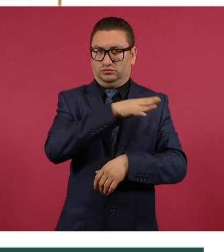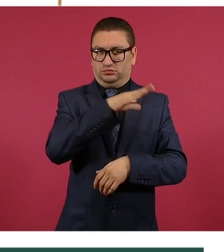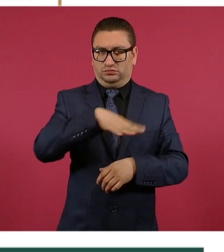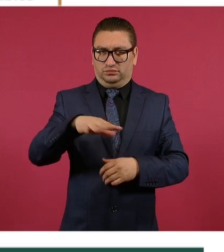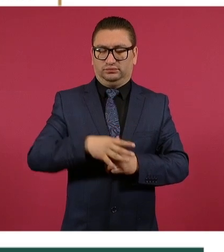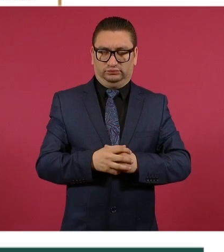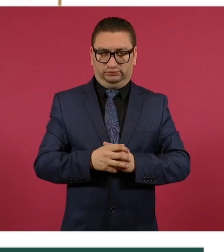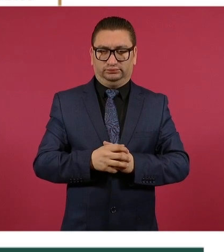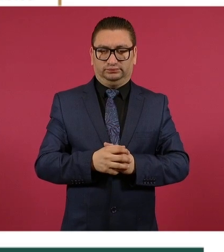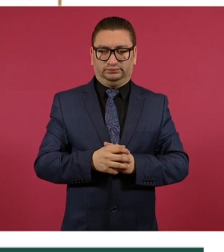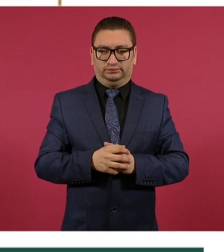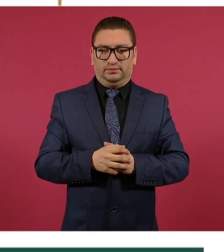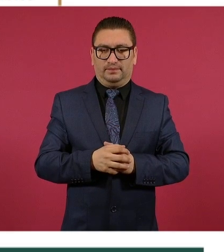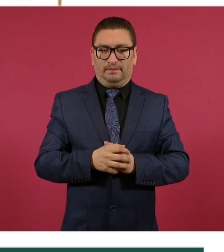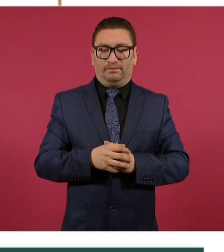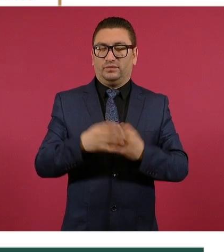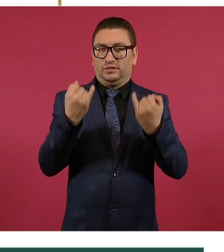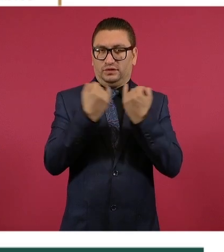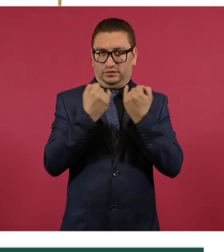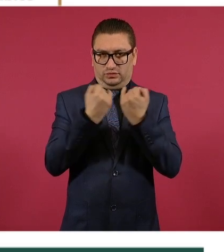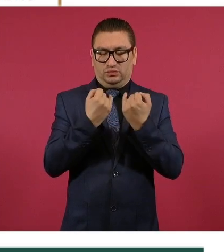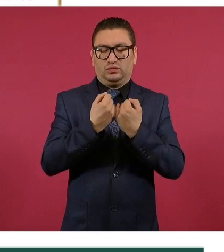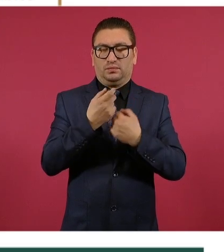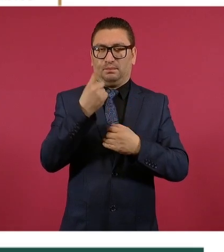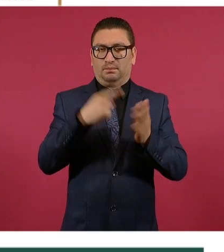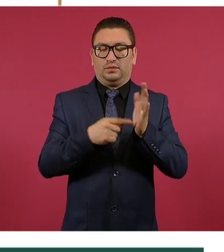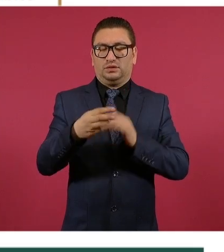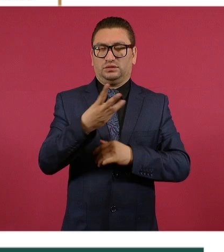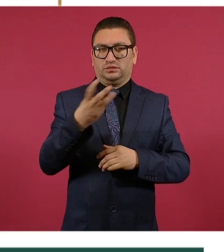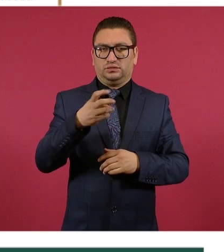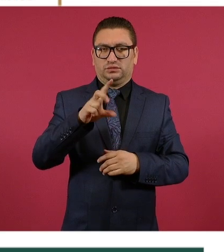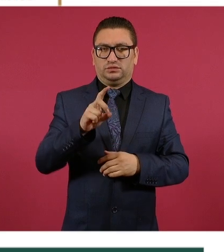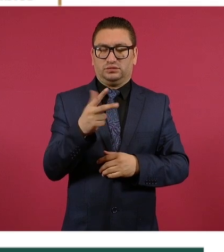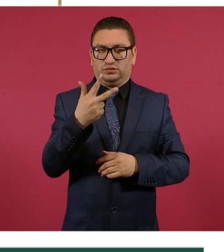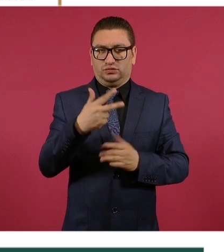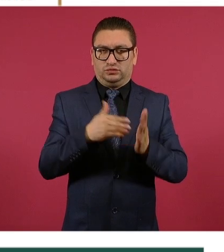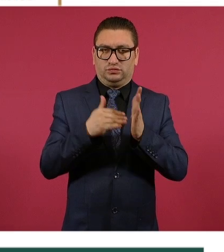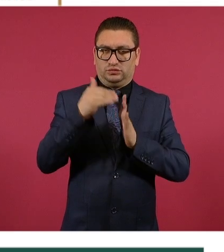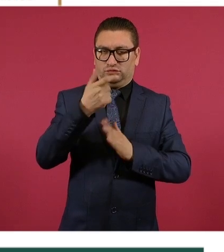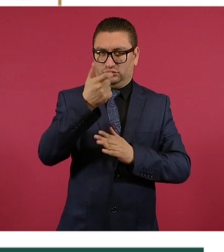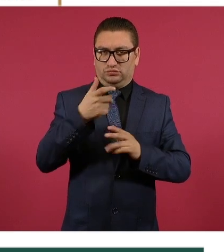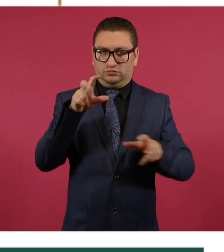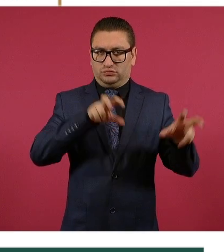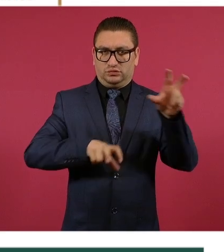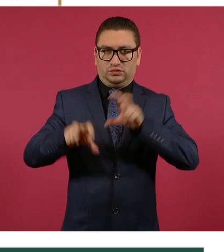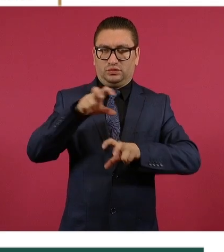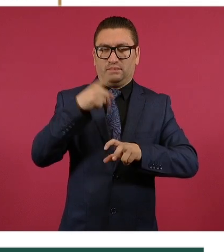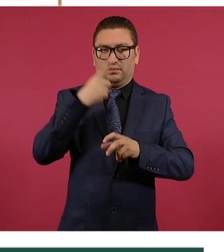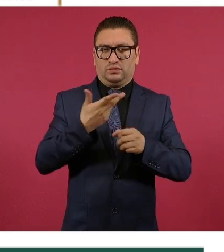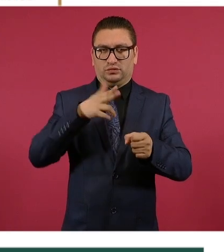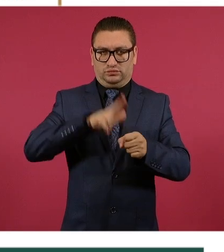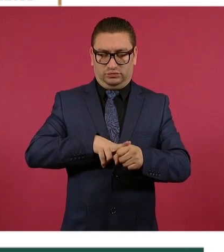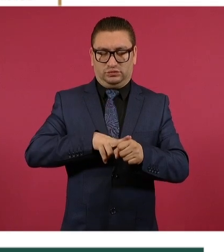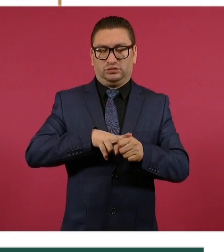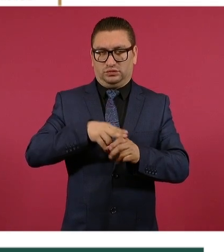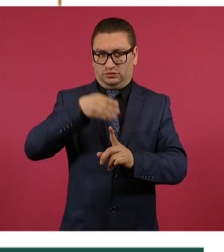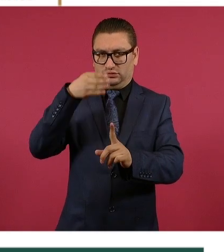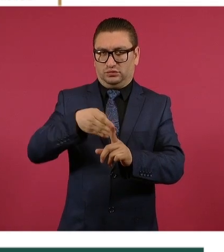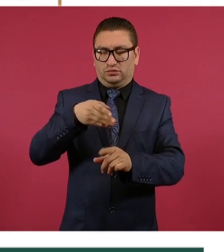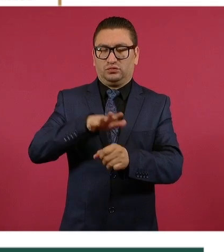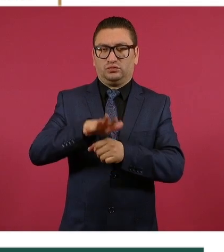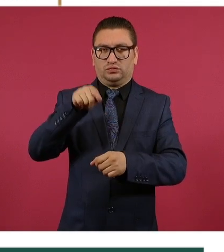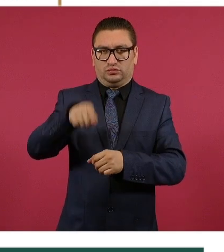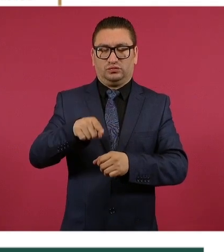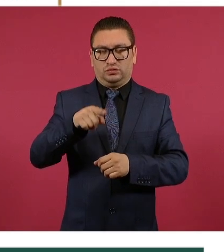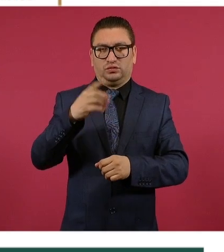generales. También se han invertido 1,338 millones de pesos en hospitales, particularmente el hospital